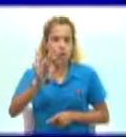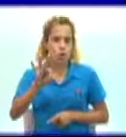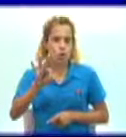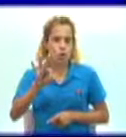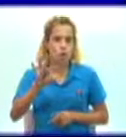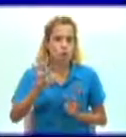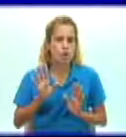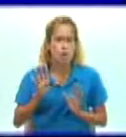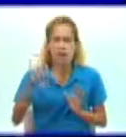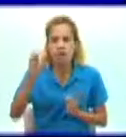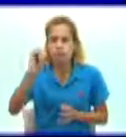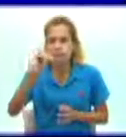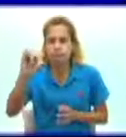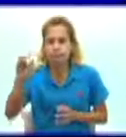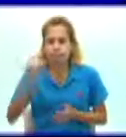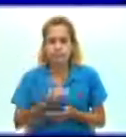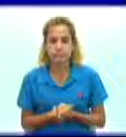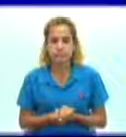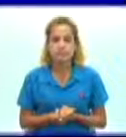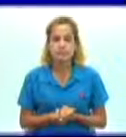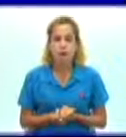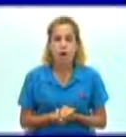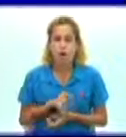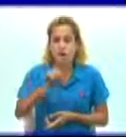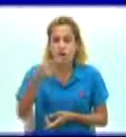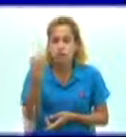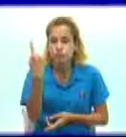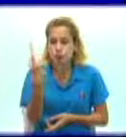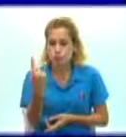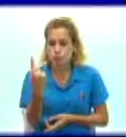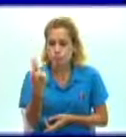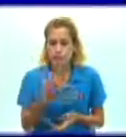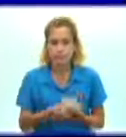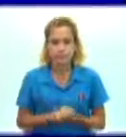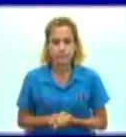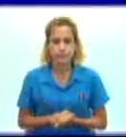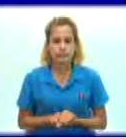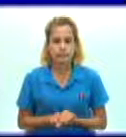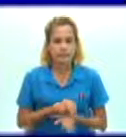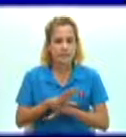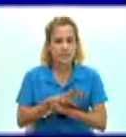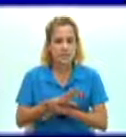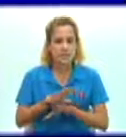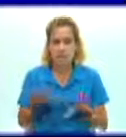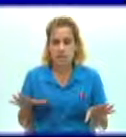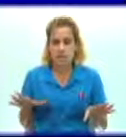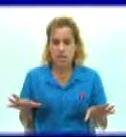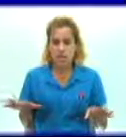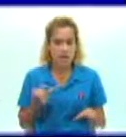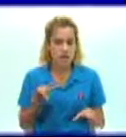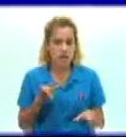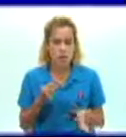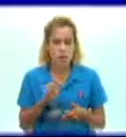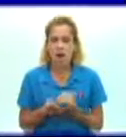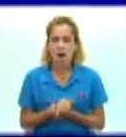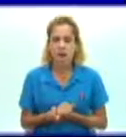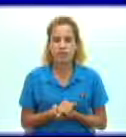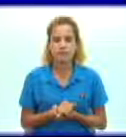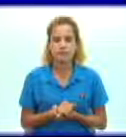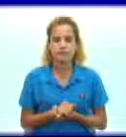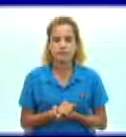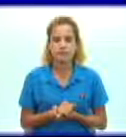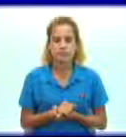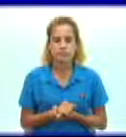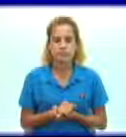tiene un lugar decimal. Por lo tanto, el resultado tendrá un lugar decimal. Y también, mediante la multiplicación, hemos